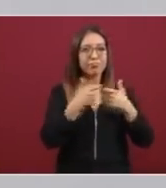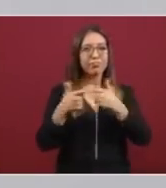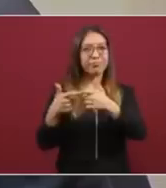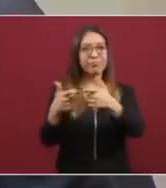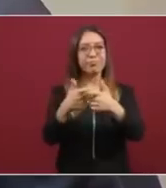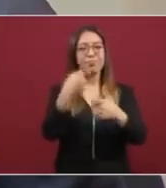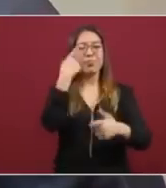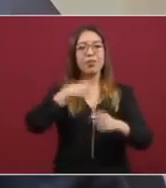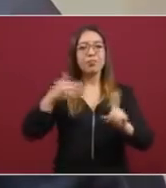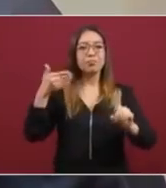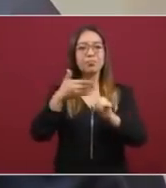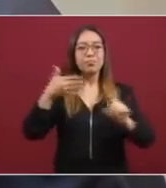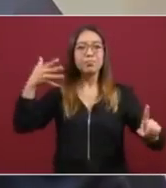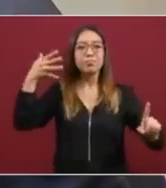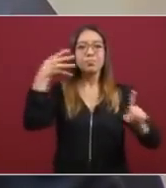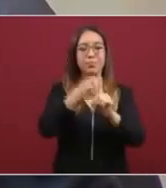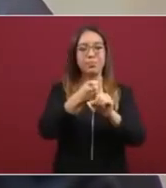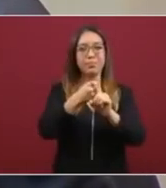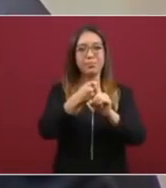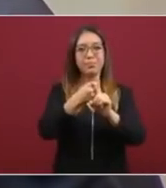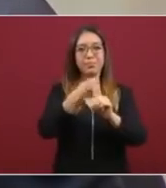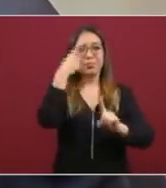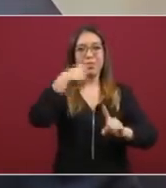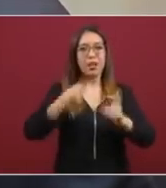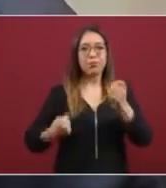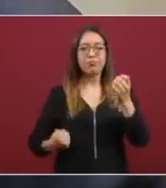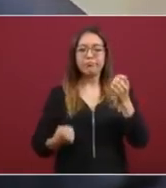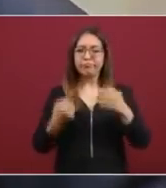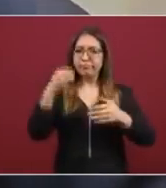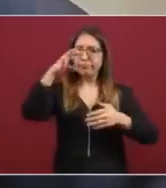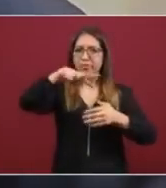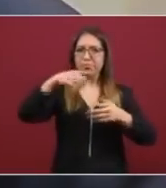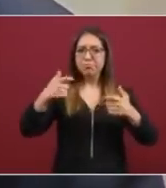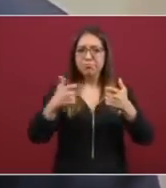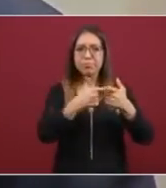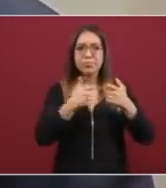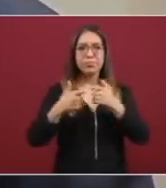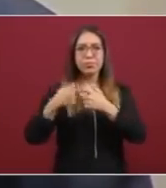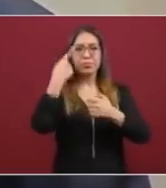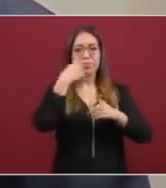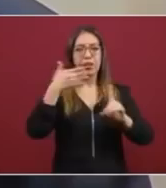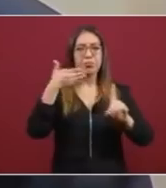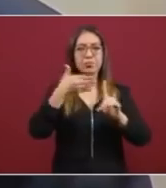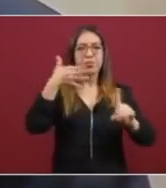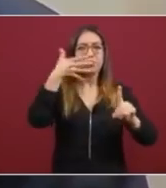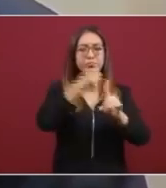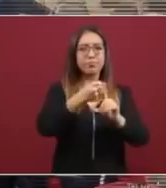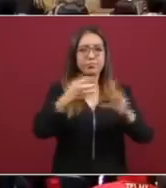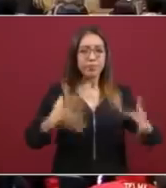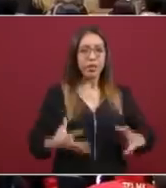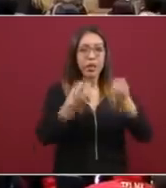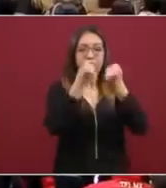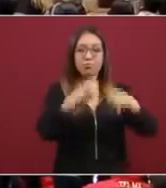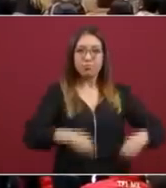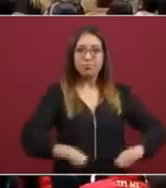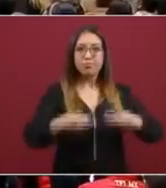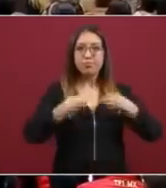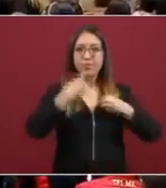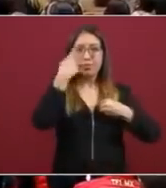la meta de obtener estos fondos para salvar vidas, para